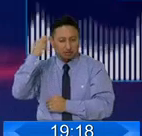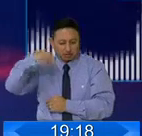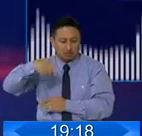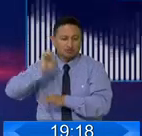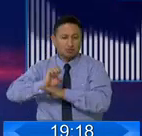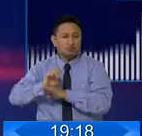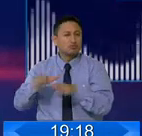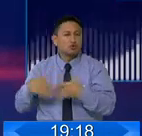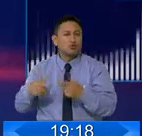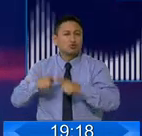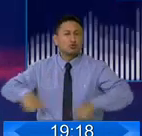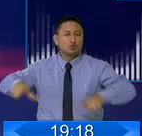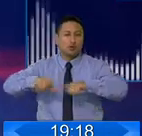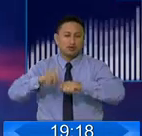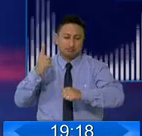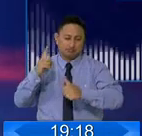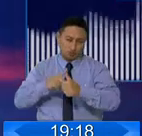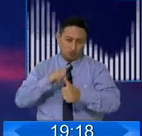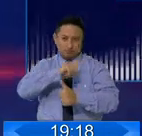el tema económico.